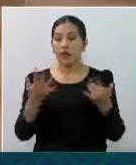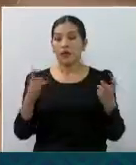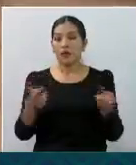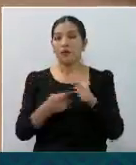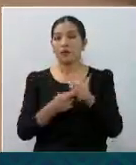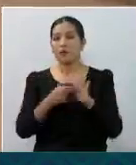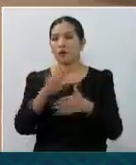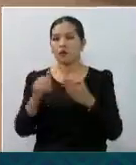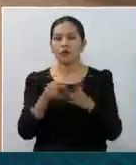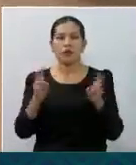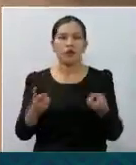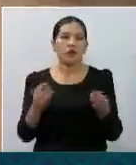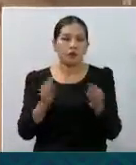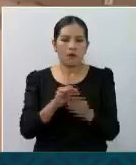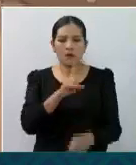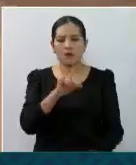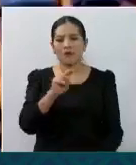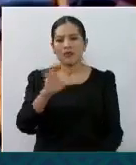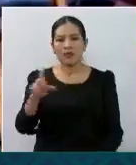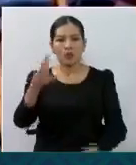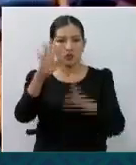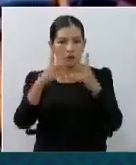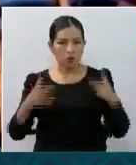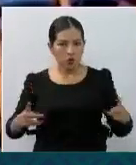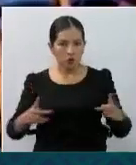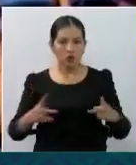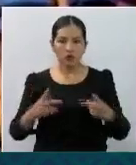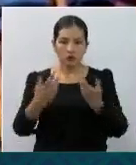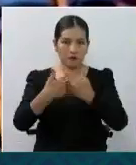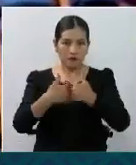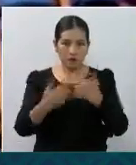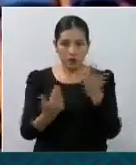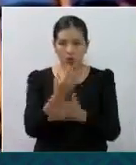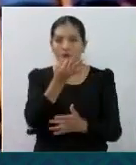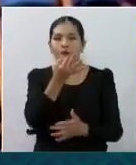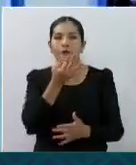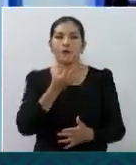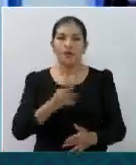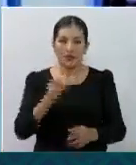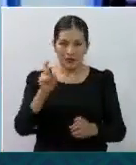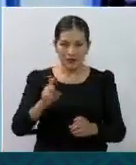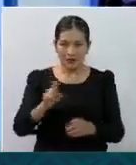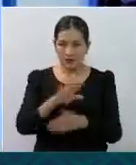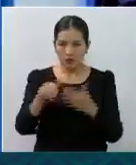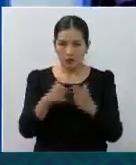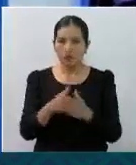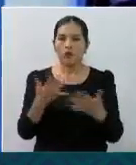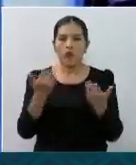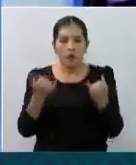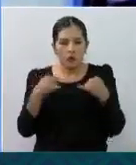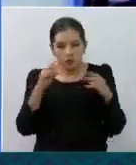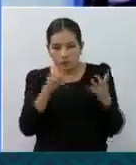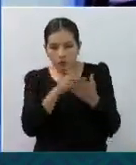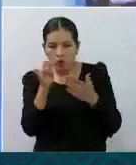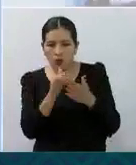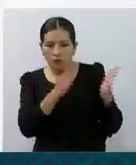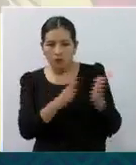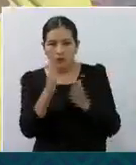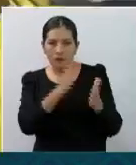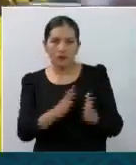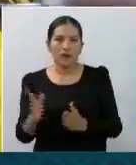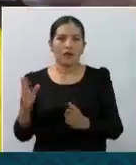Respecto a la refinería de CINCE Potosí, estamos en el proyecto de prefactibilidad y los